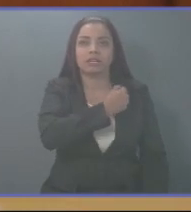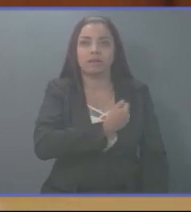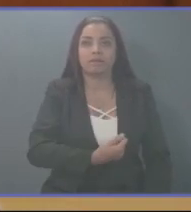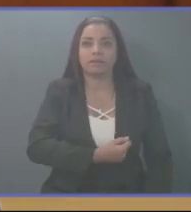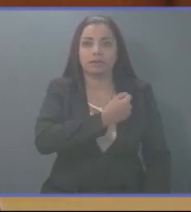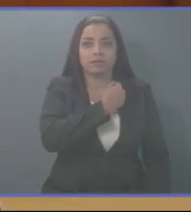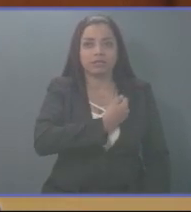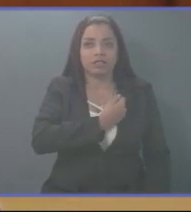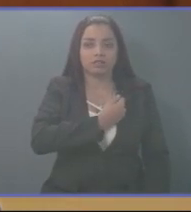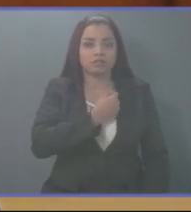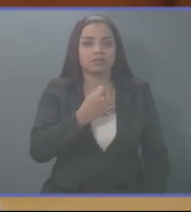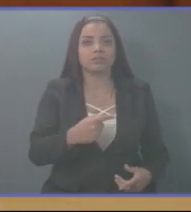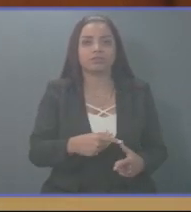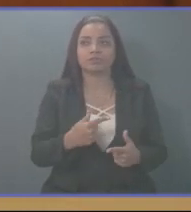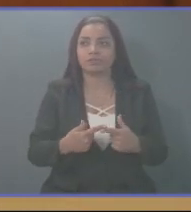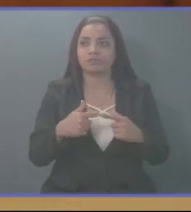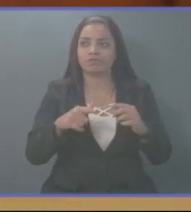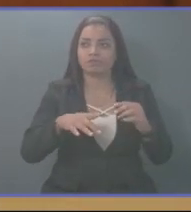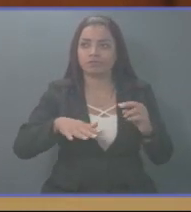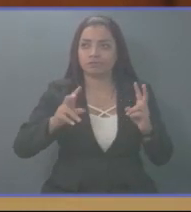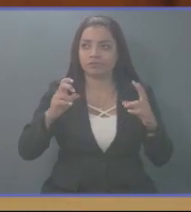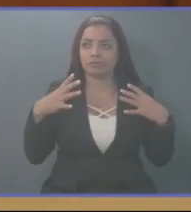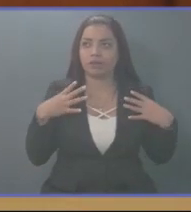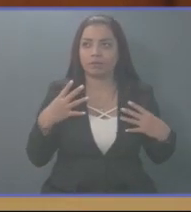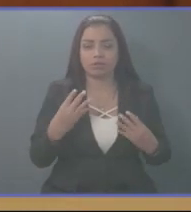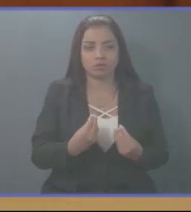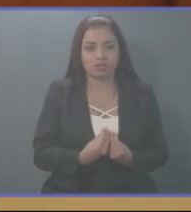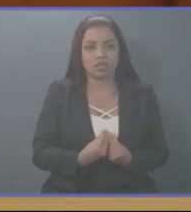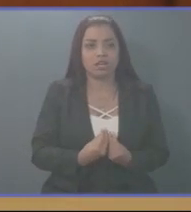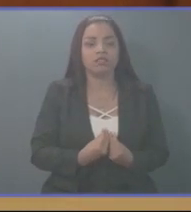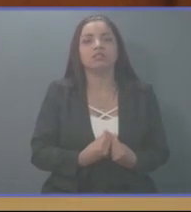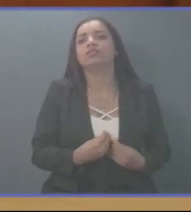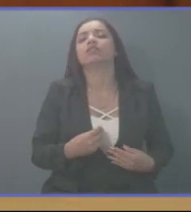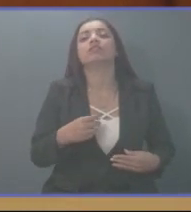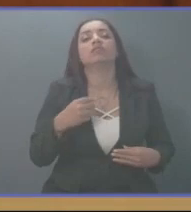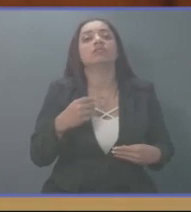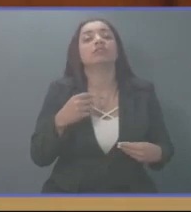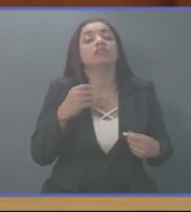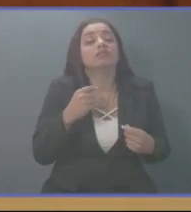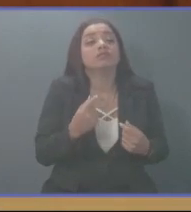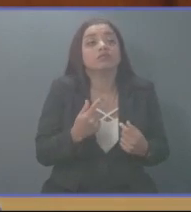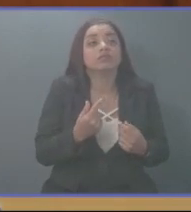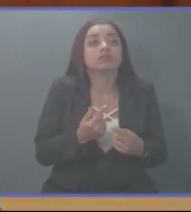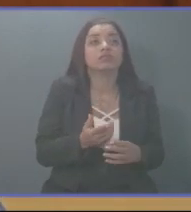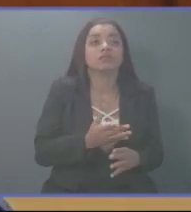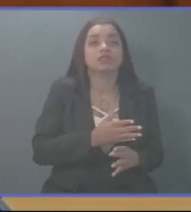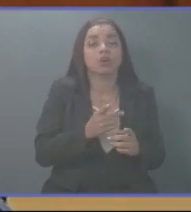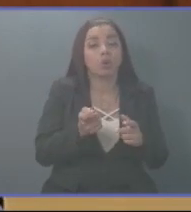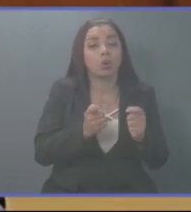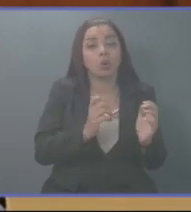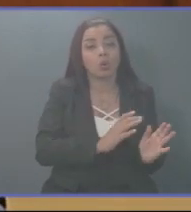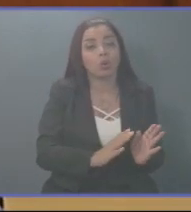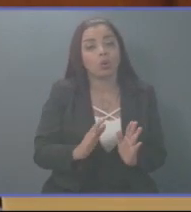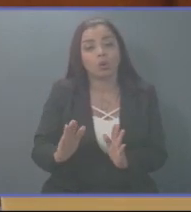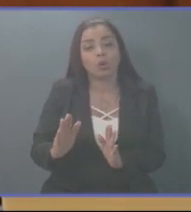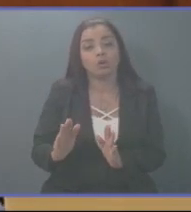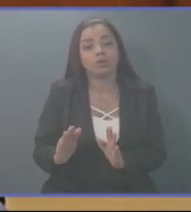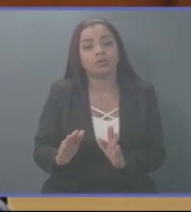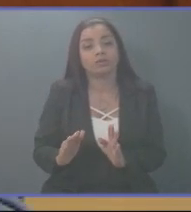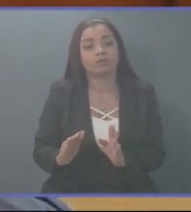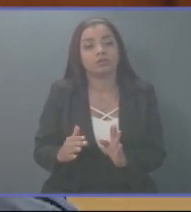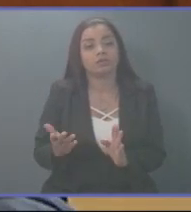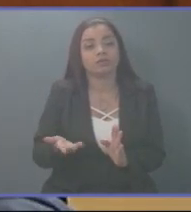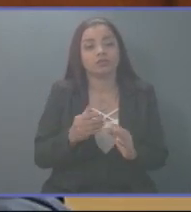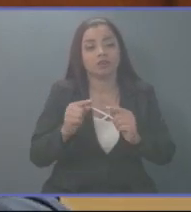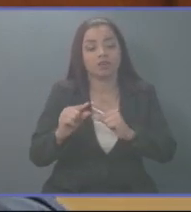victimización, territorios con tejido social fragilizado, el control territorial